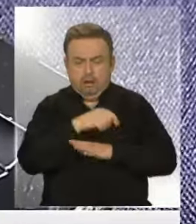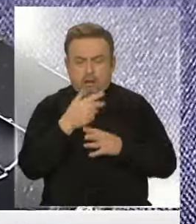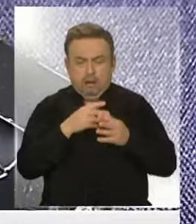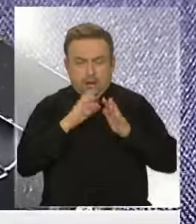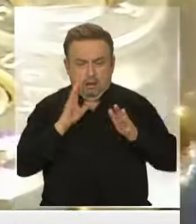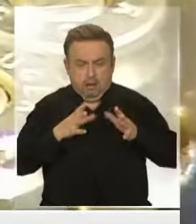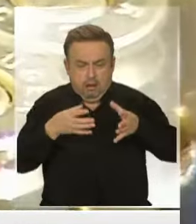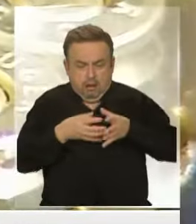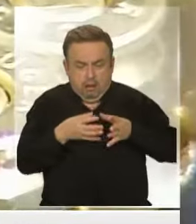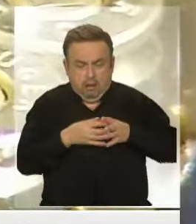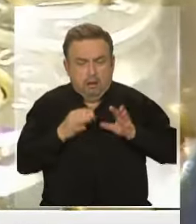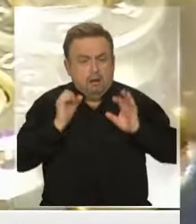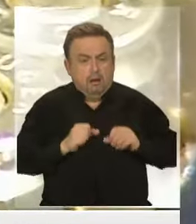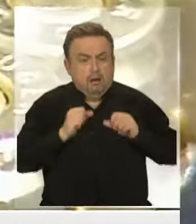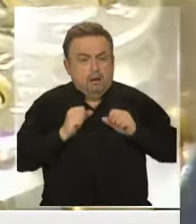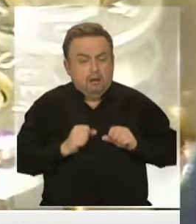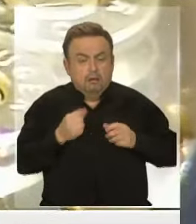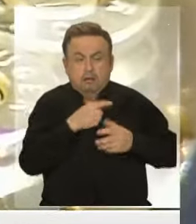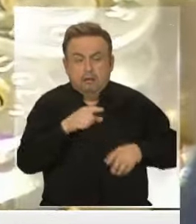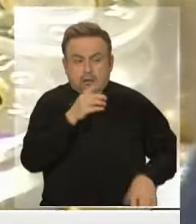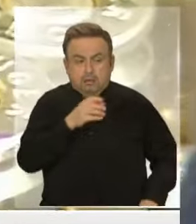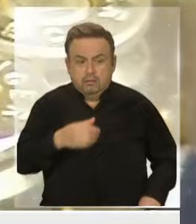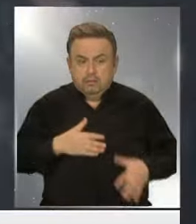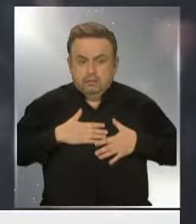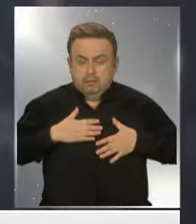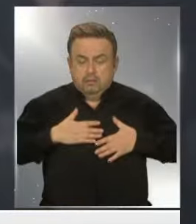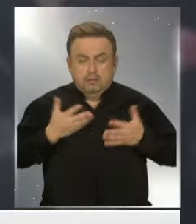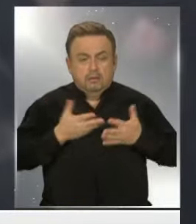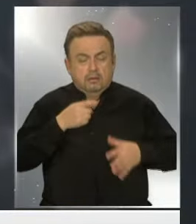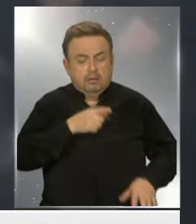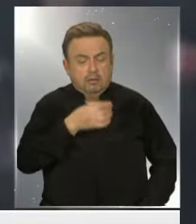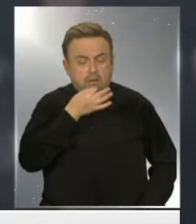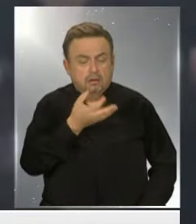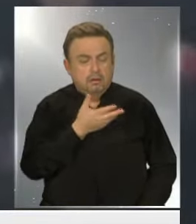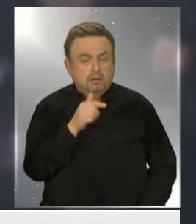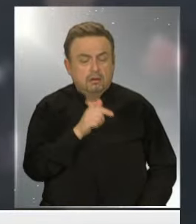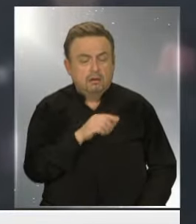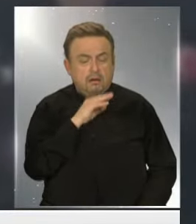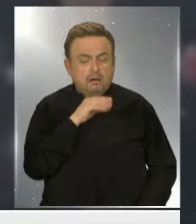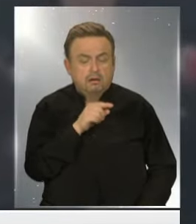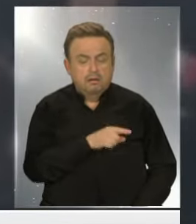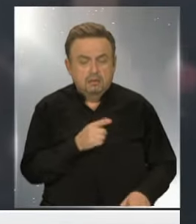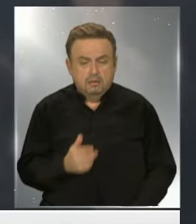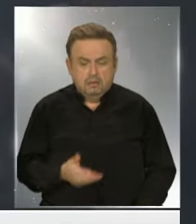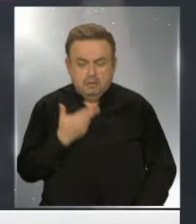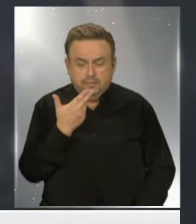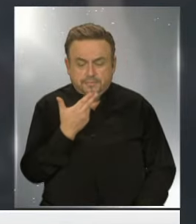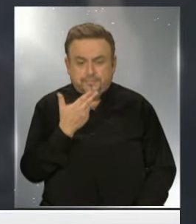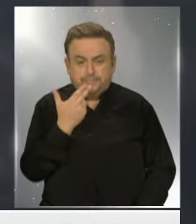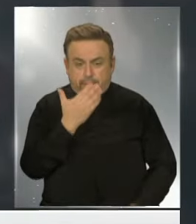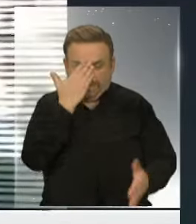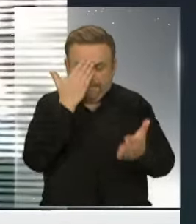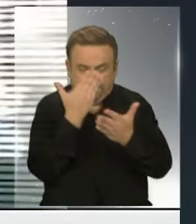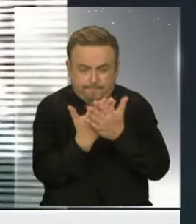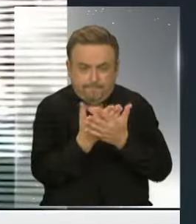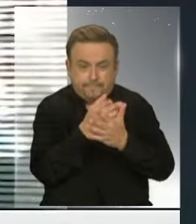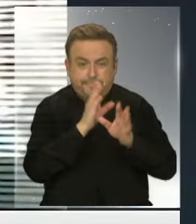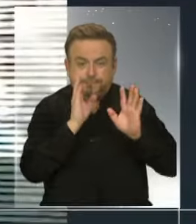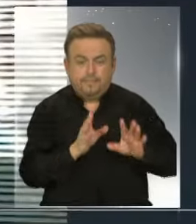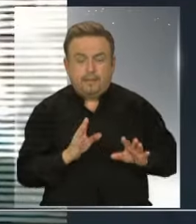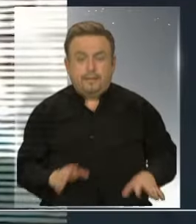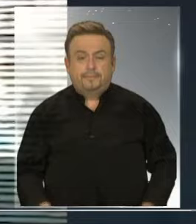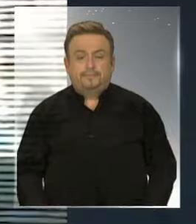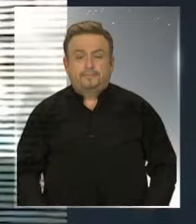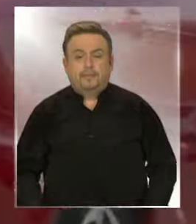Caro, causando gran temor en la población, principalmente, como ya señalé, por el uso de armas de fuego o el enfrentamiento con